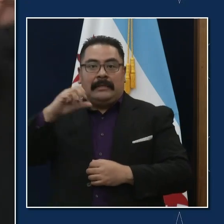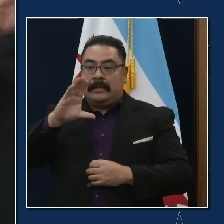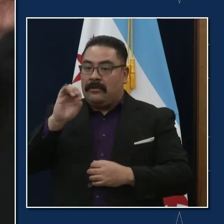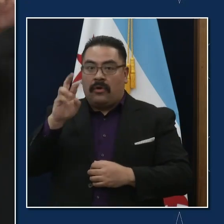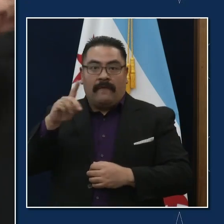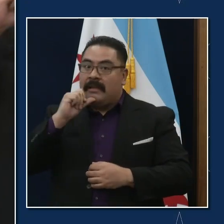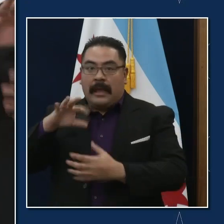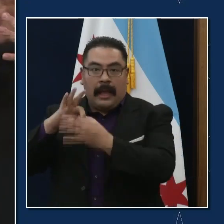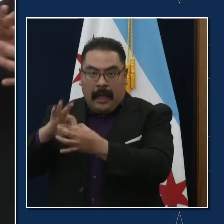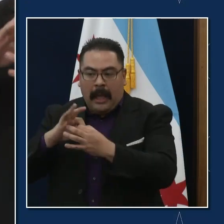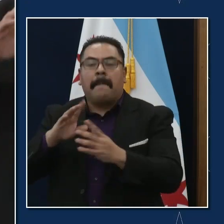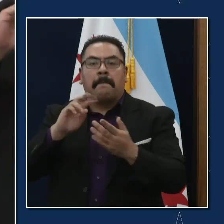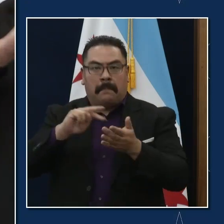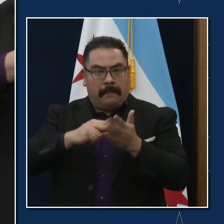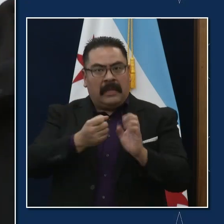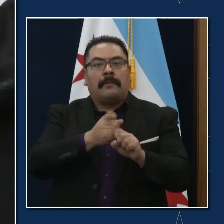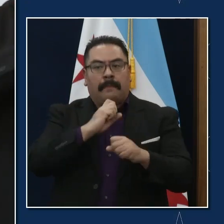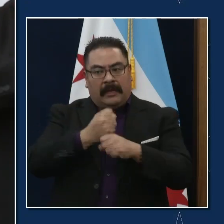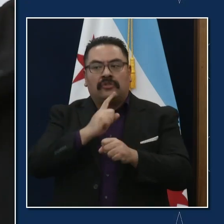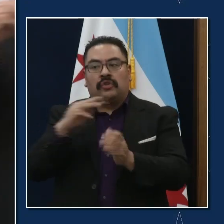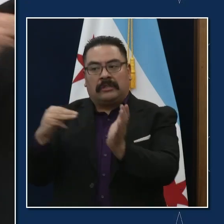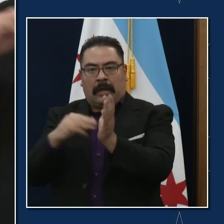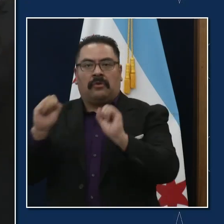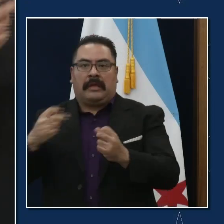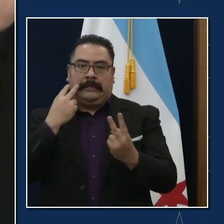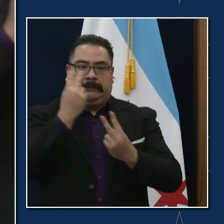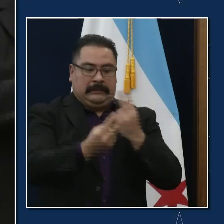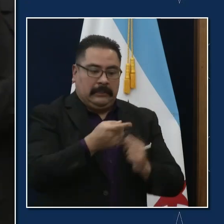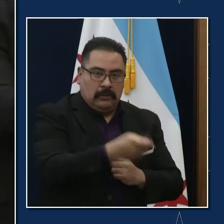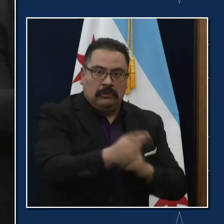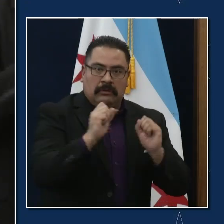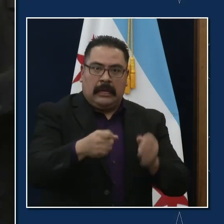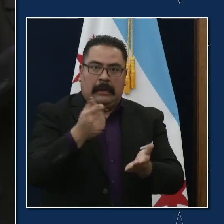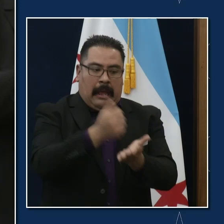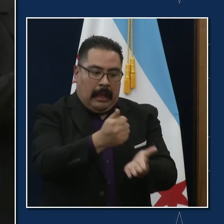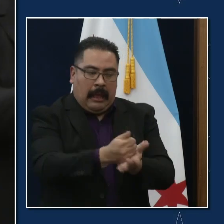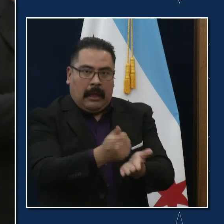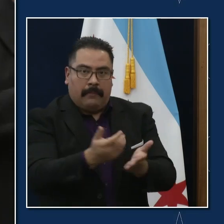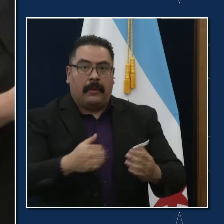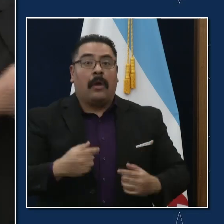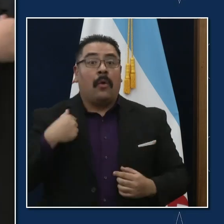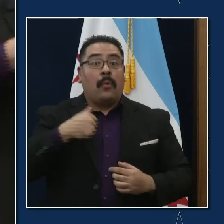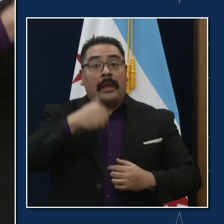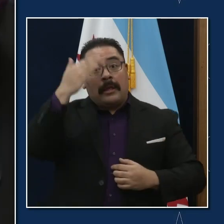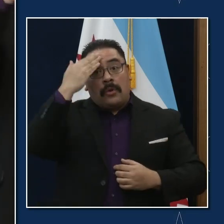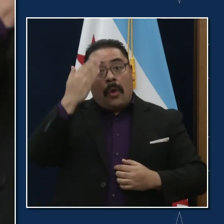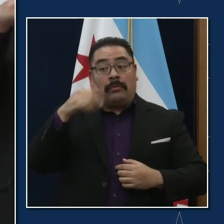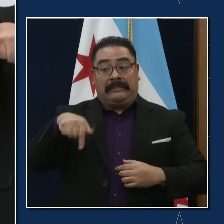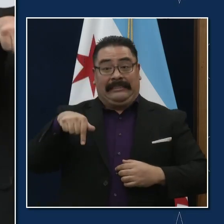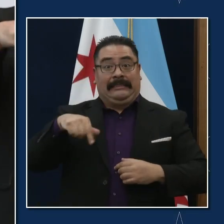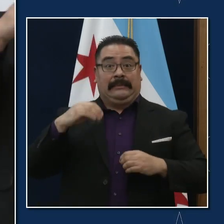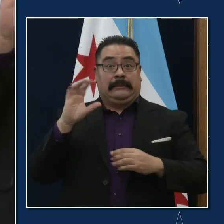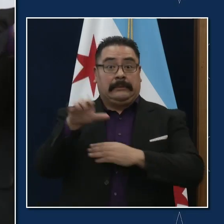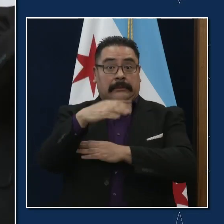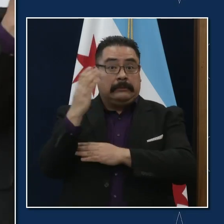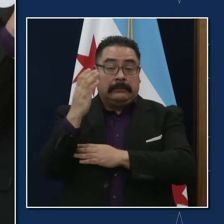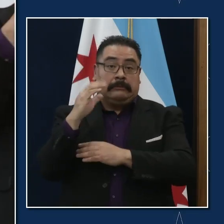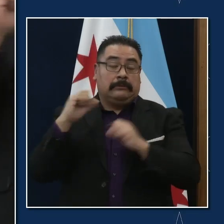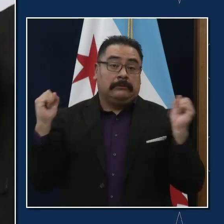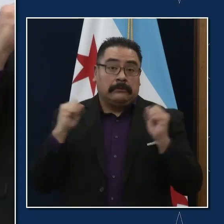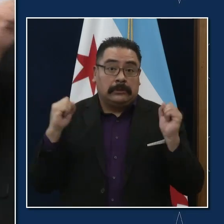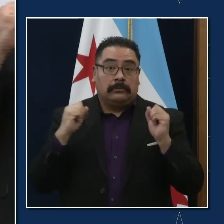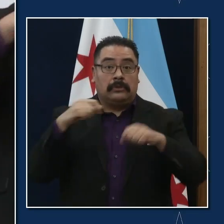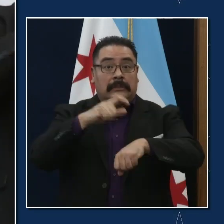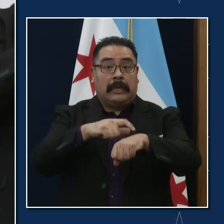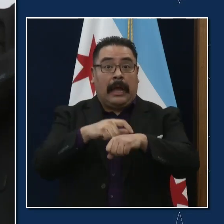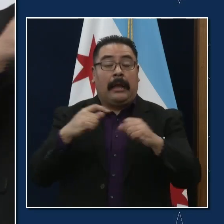haya capacidad para poder atenderlo en los hospitales. Sabemos que las reuniones de las fiestas es posible que ahí